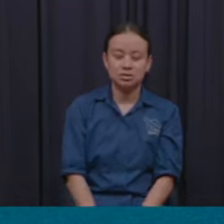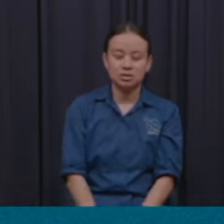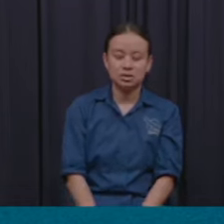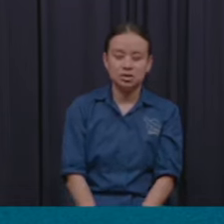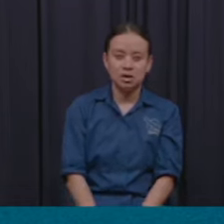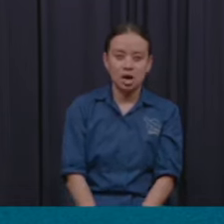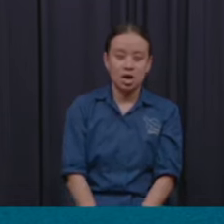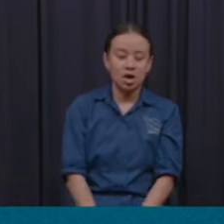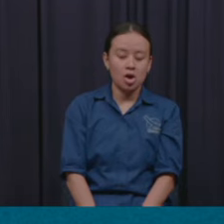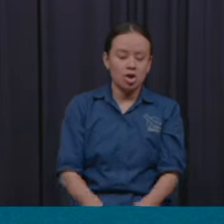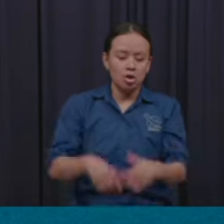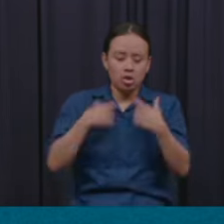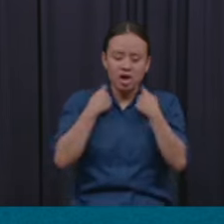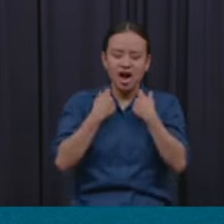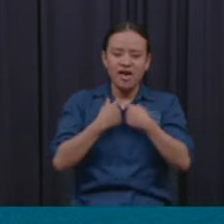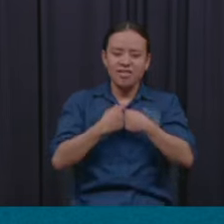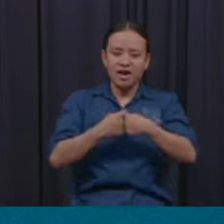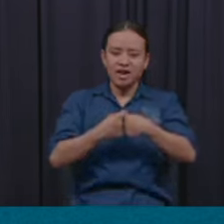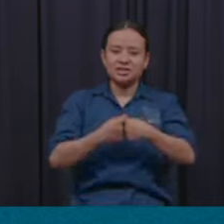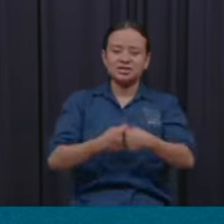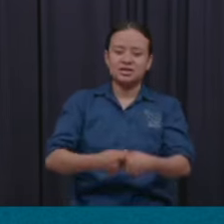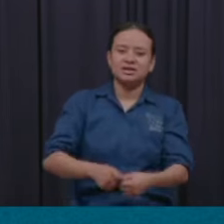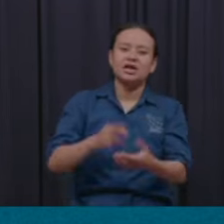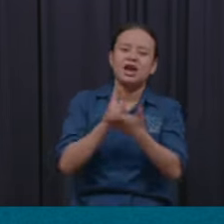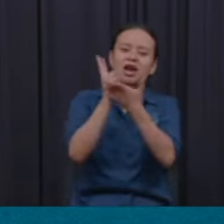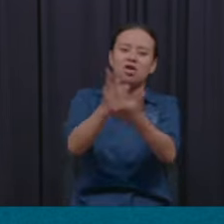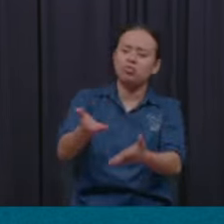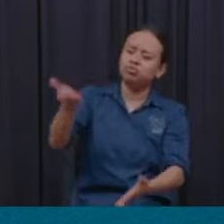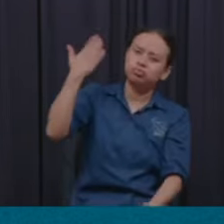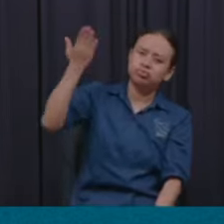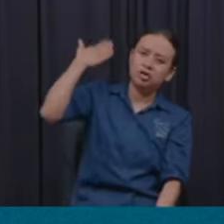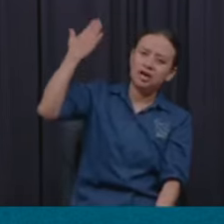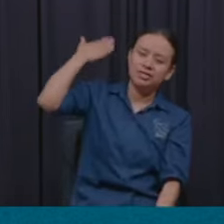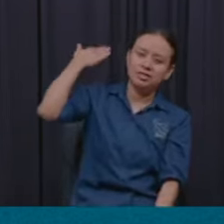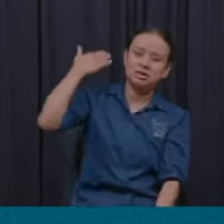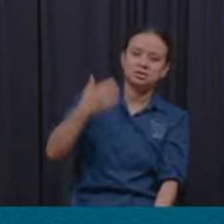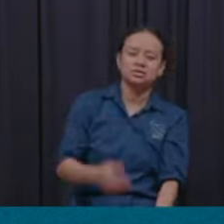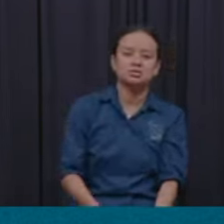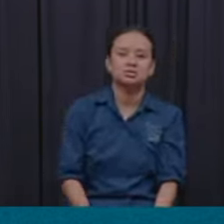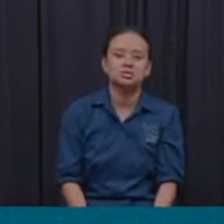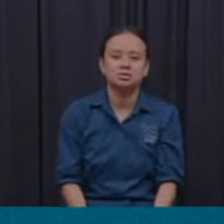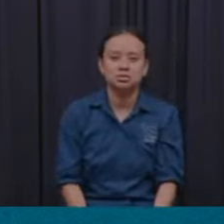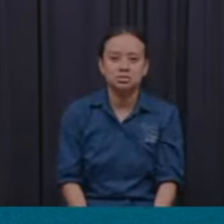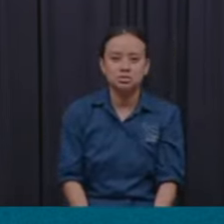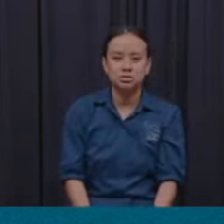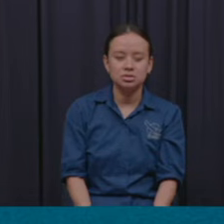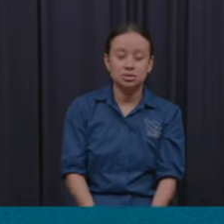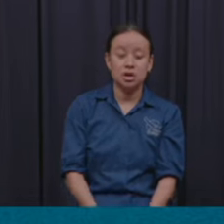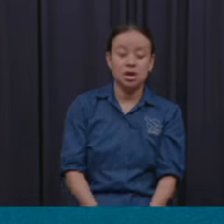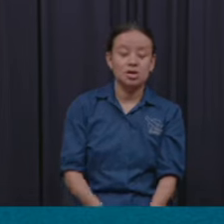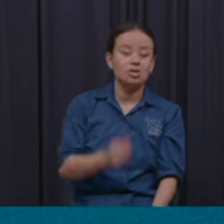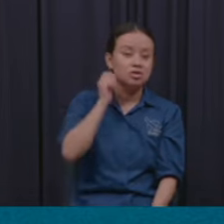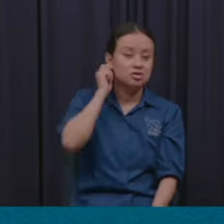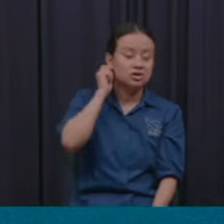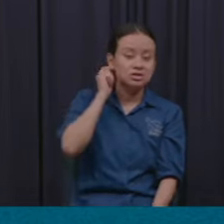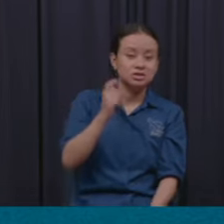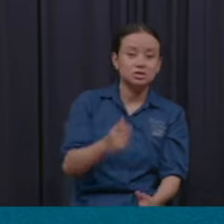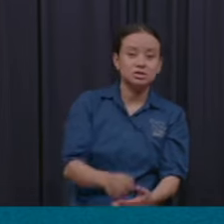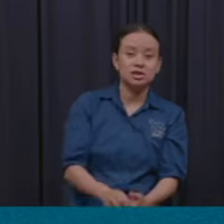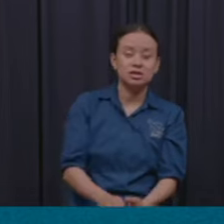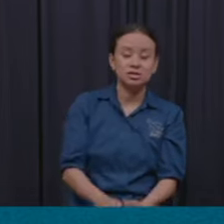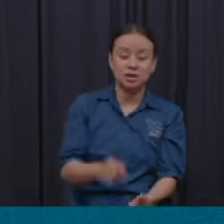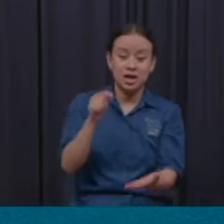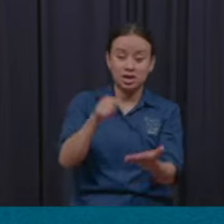Joyas que le regalaron de ese tiempo. Y cada vez que se pone esos aretes suspira. Ay, ¿qué habrá sido de ese